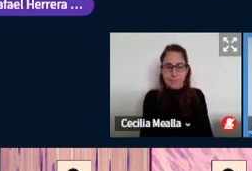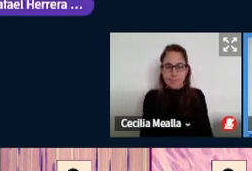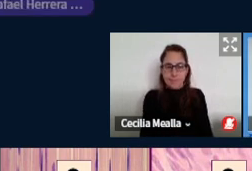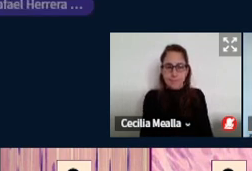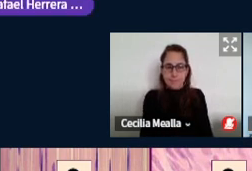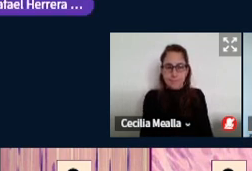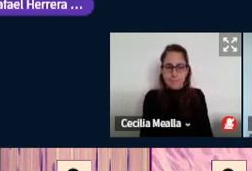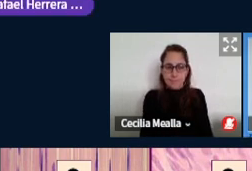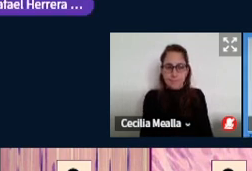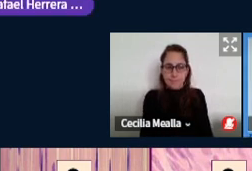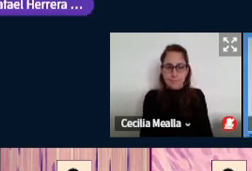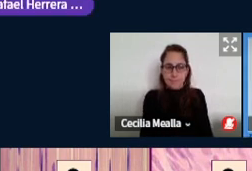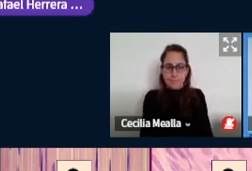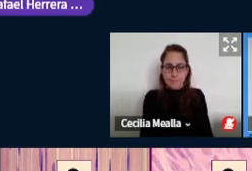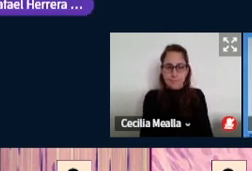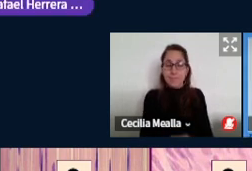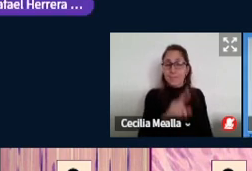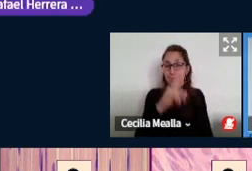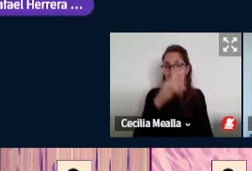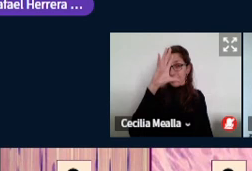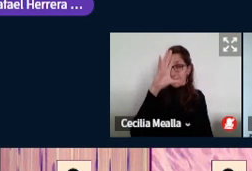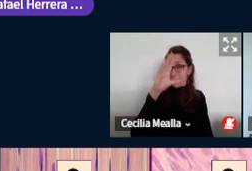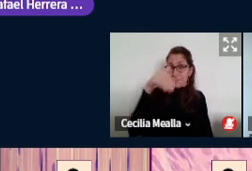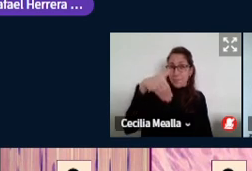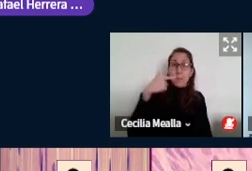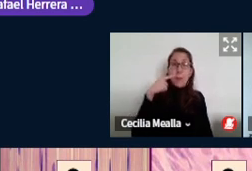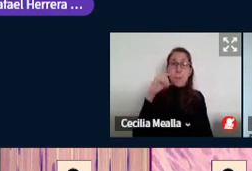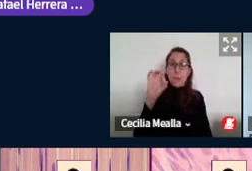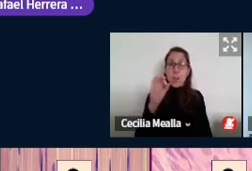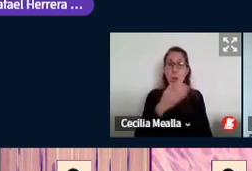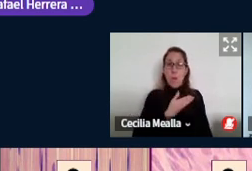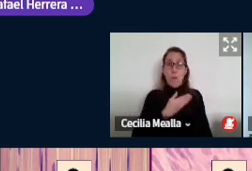Recuerdan que que las claro, miofibrillas